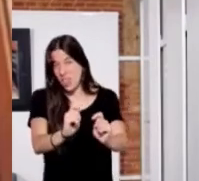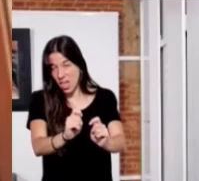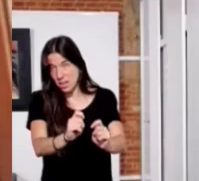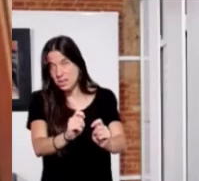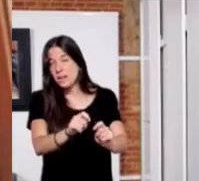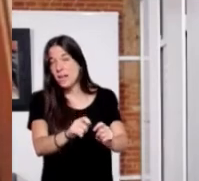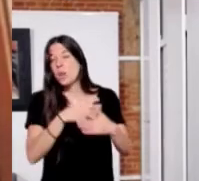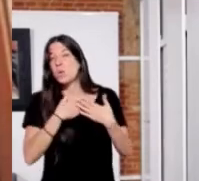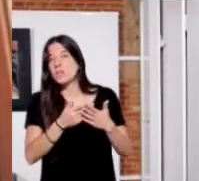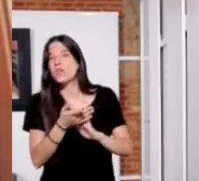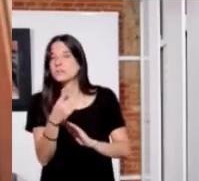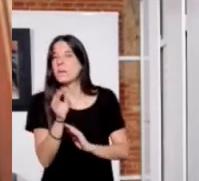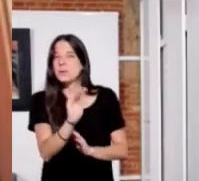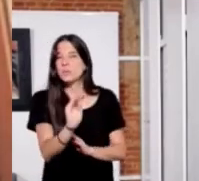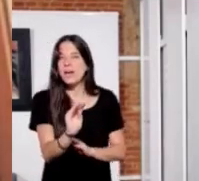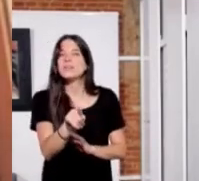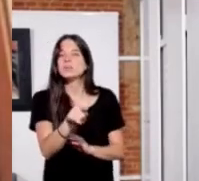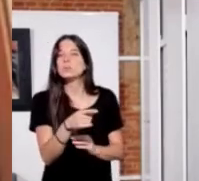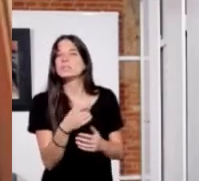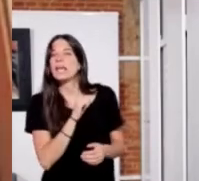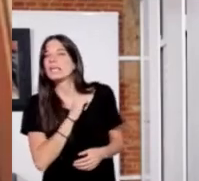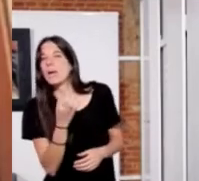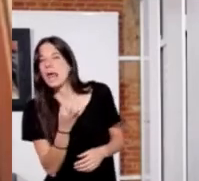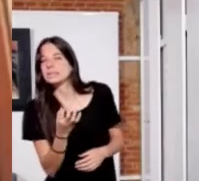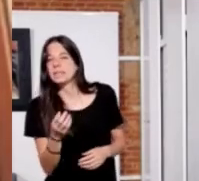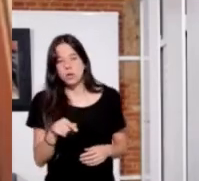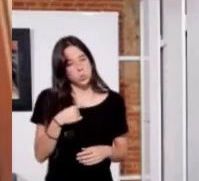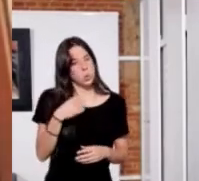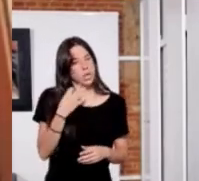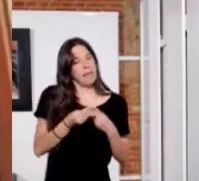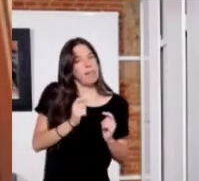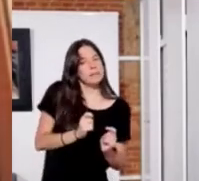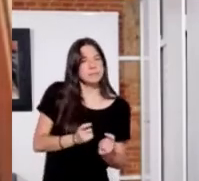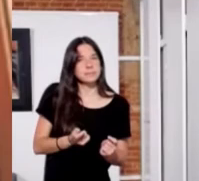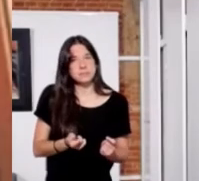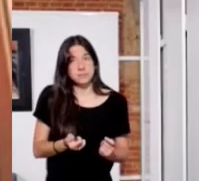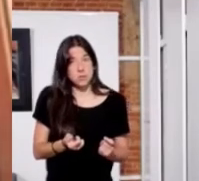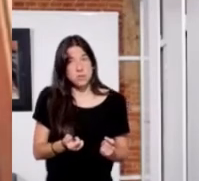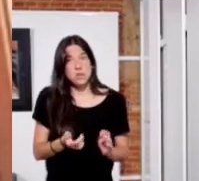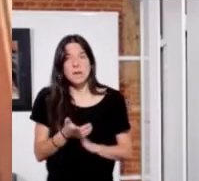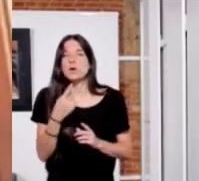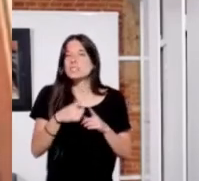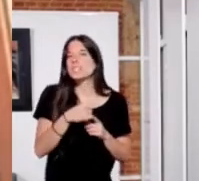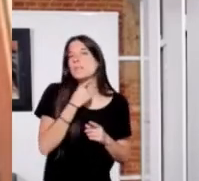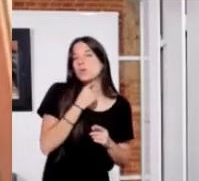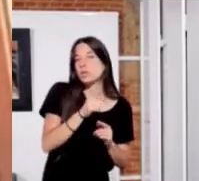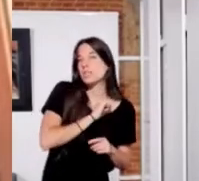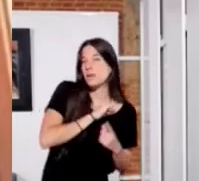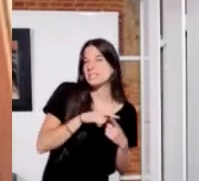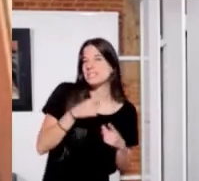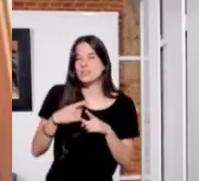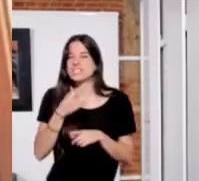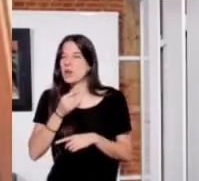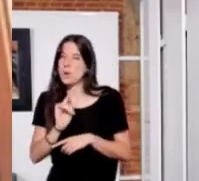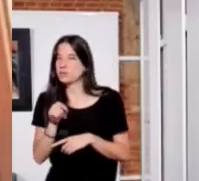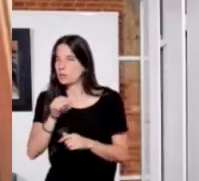nuestro voluntariado? Y a nosotros nos gusta que lo esperes. ¿Qué esperas del voluntariado? Y a nosotros no nos gusta que lo esperes, porque el voluntariado también tiene su ética